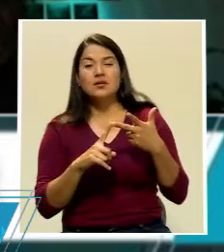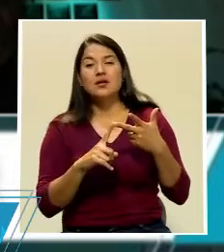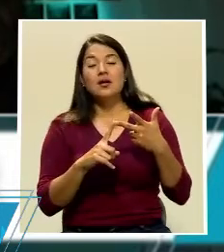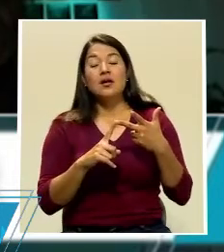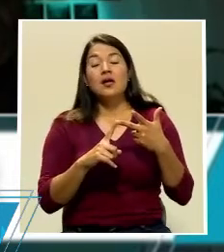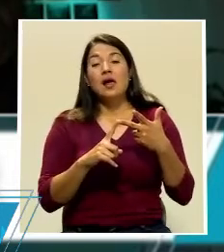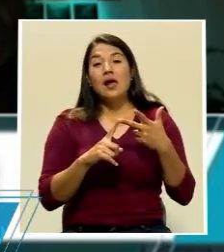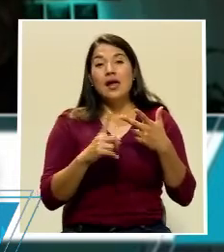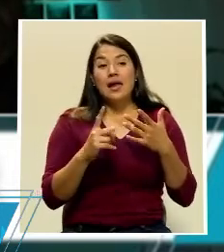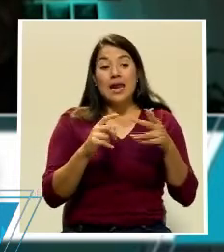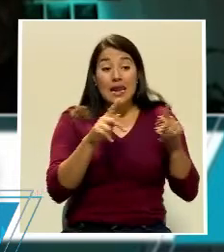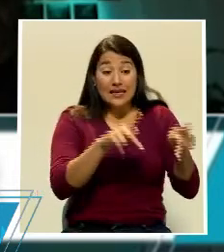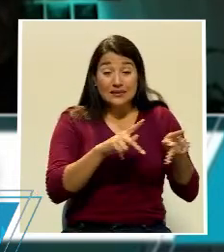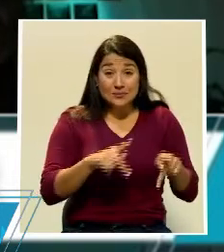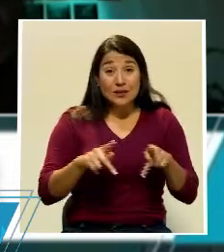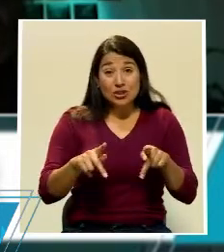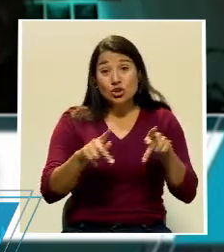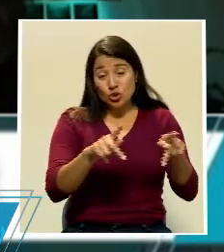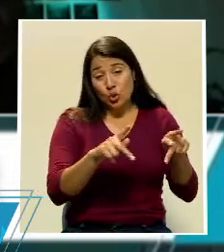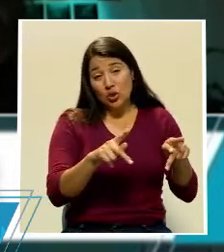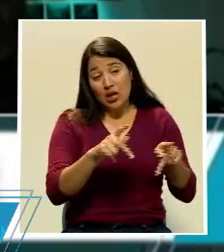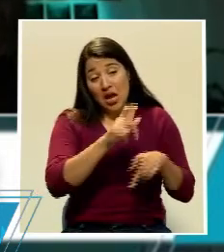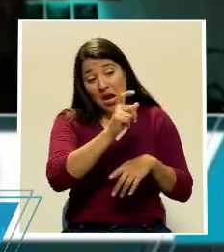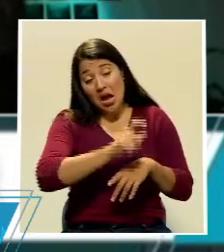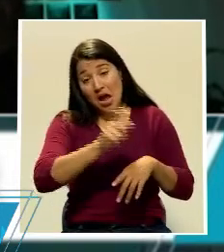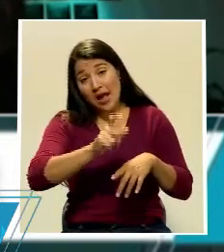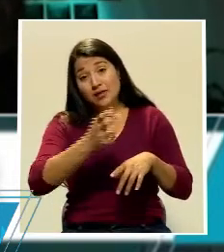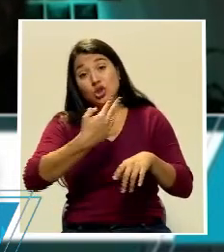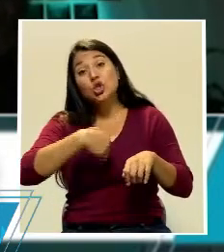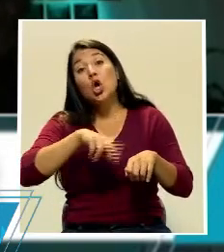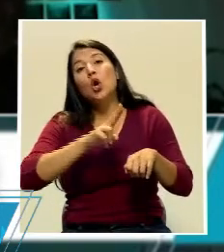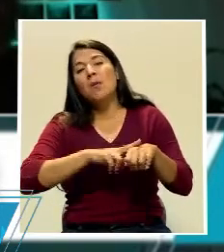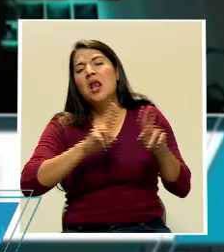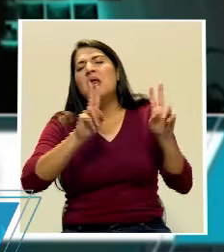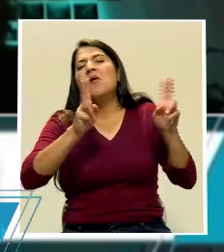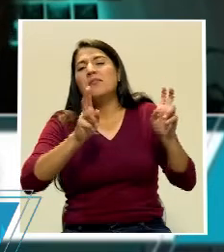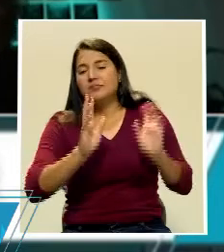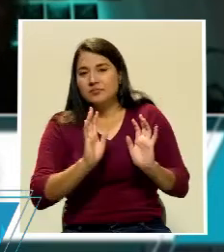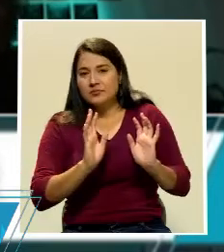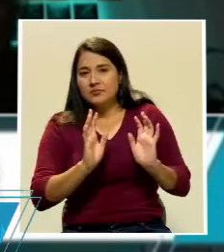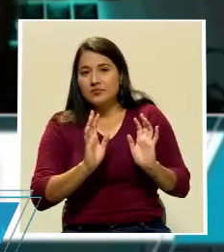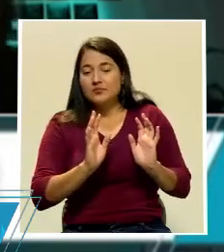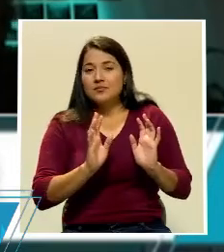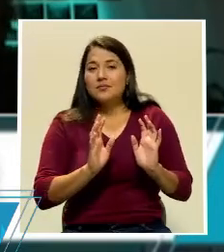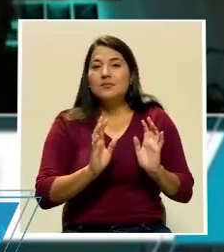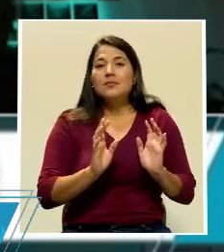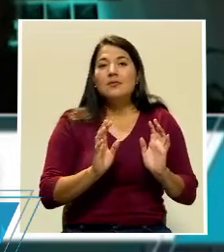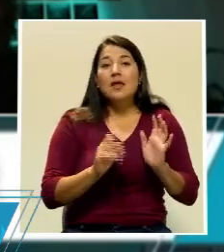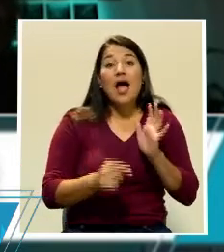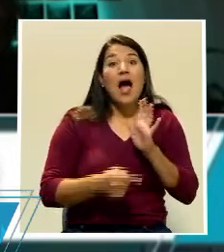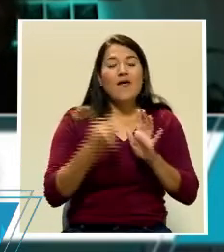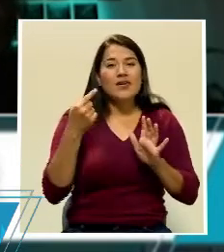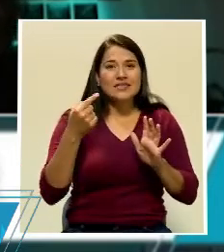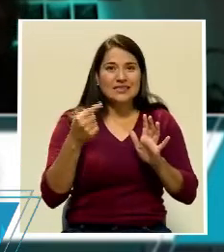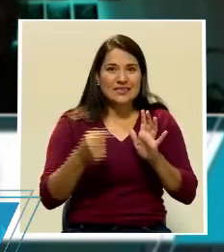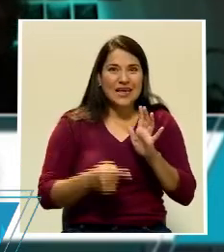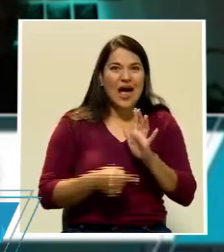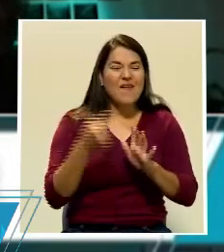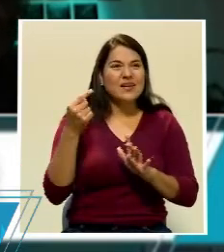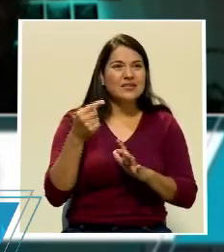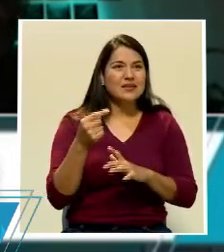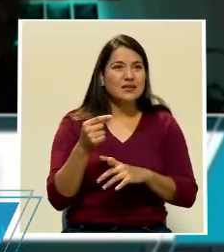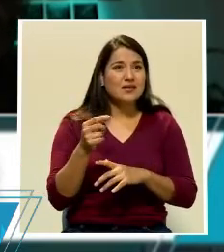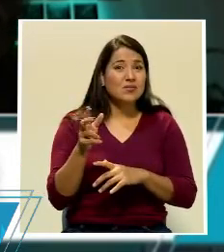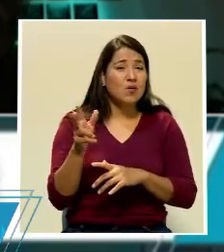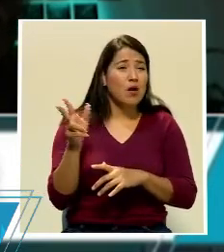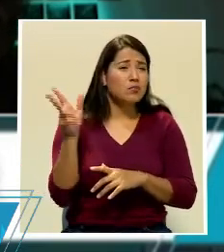entrenamiento, la gente normal, entre comillas, corre del sonido de los disparos hacia afuera,